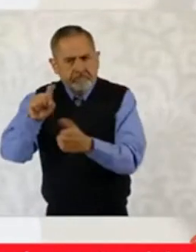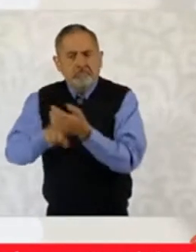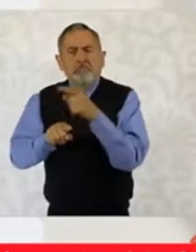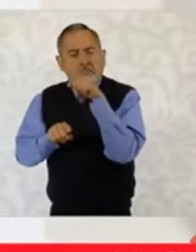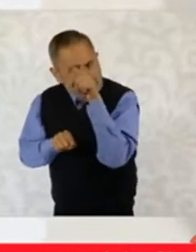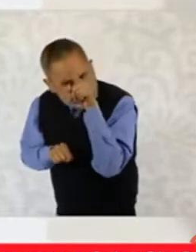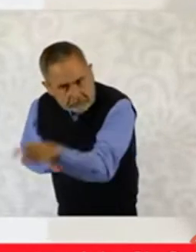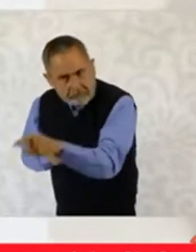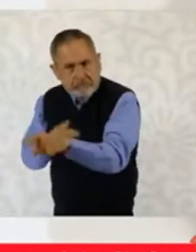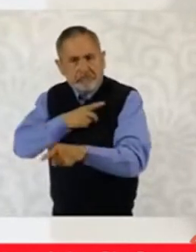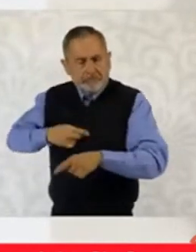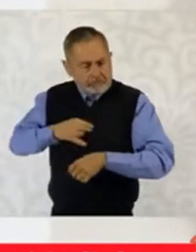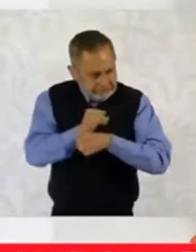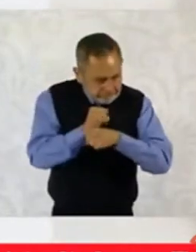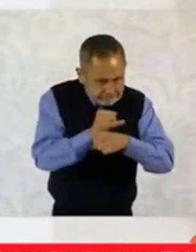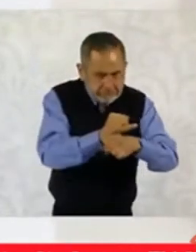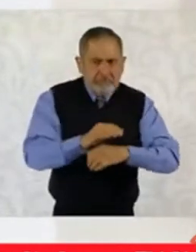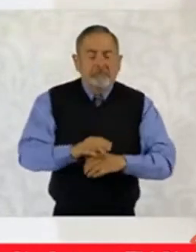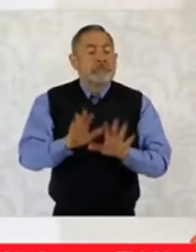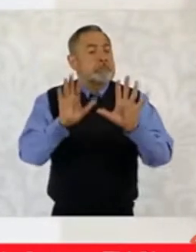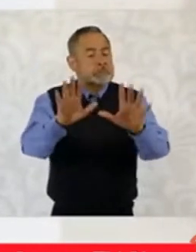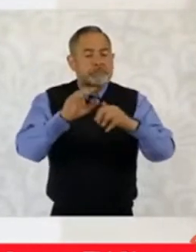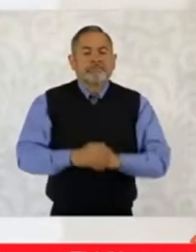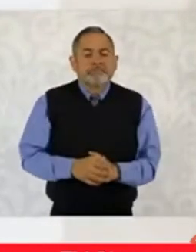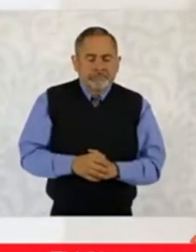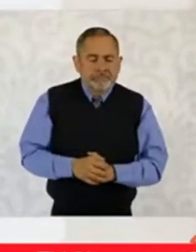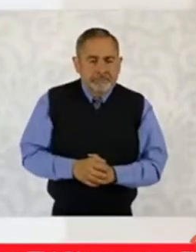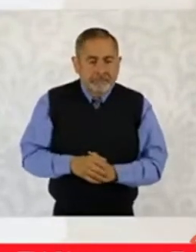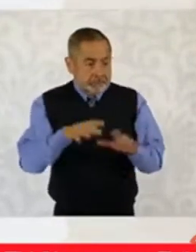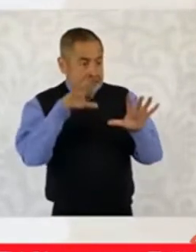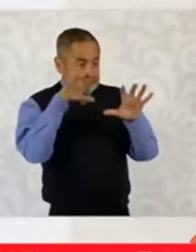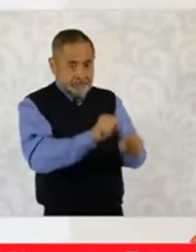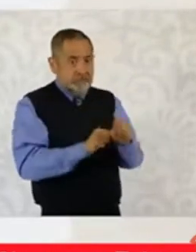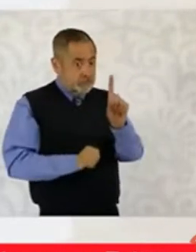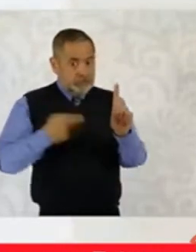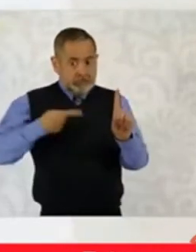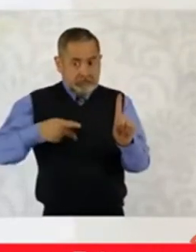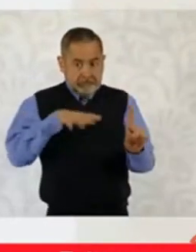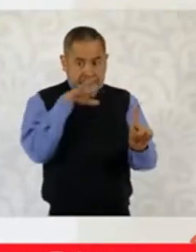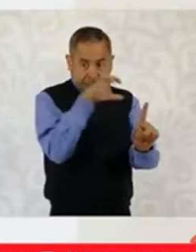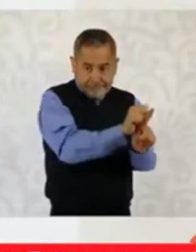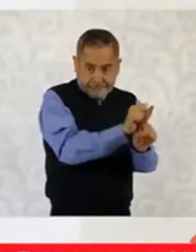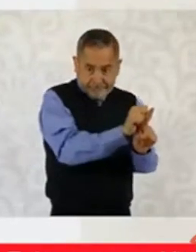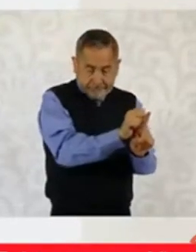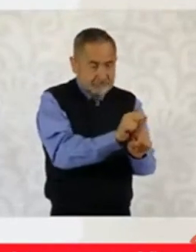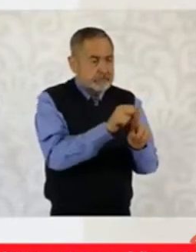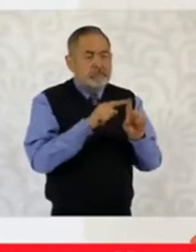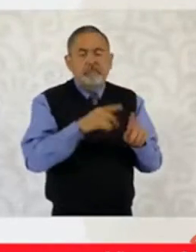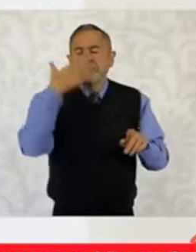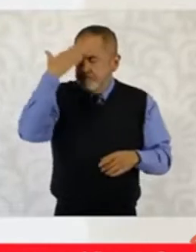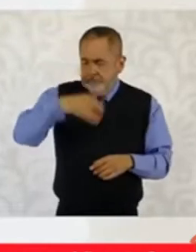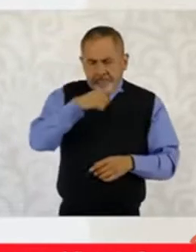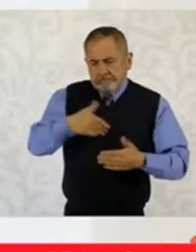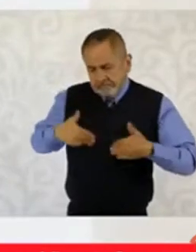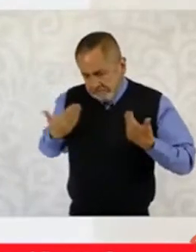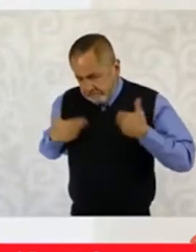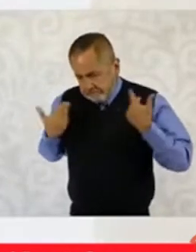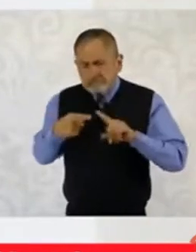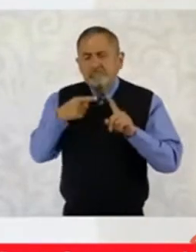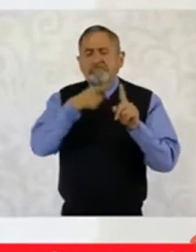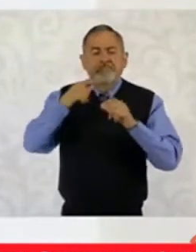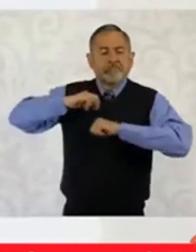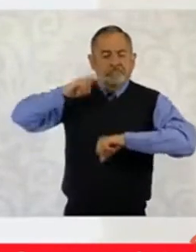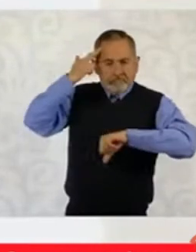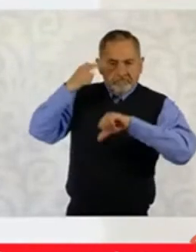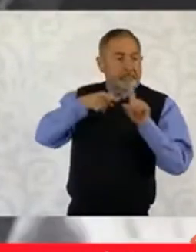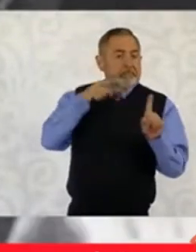la investigación. Hasta ahora, por la detención de esta persona, se sabe que esta persona estaba encargada